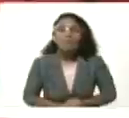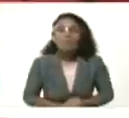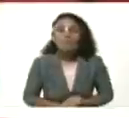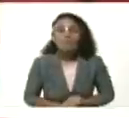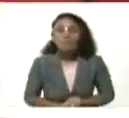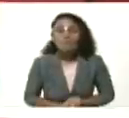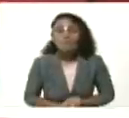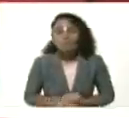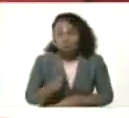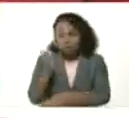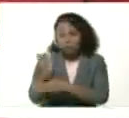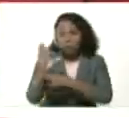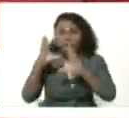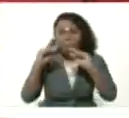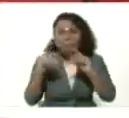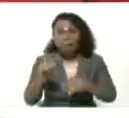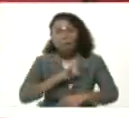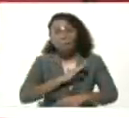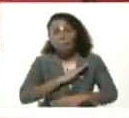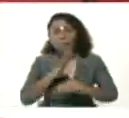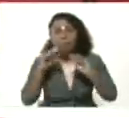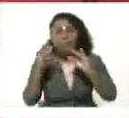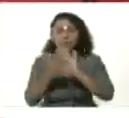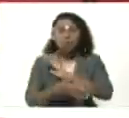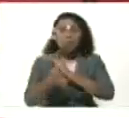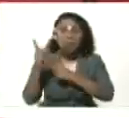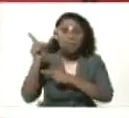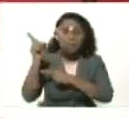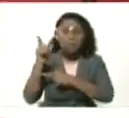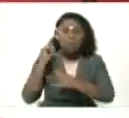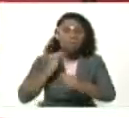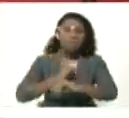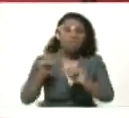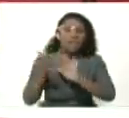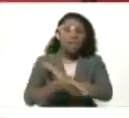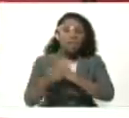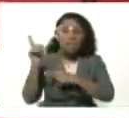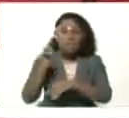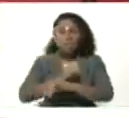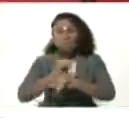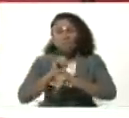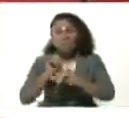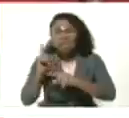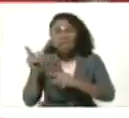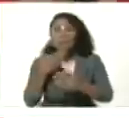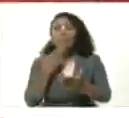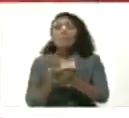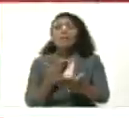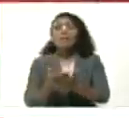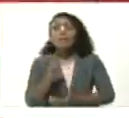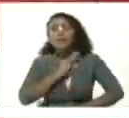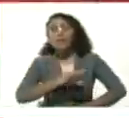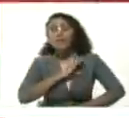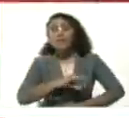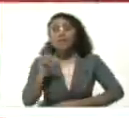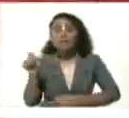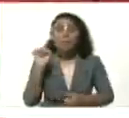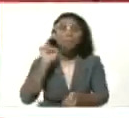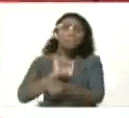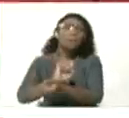Que vayan a hablar lo que tengan que hablar allá en... Al final ellos terminan pidiendo por los socios que tienen presos.